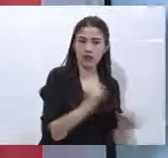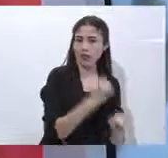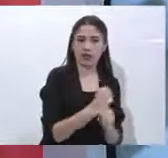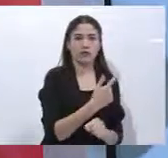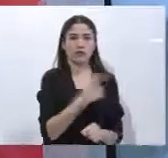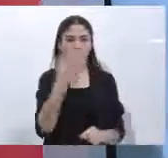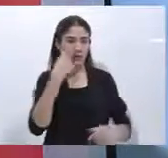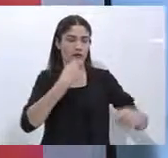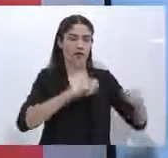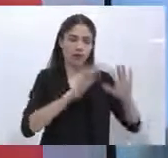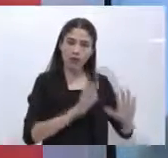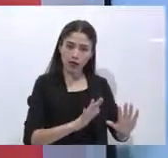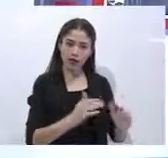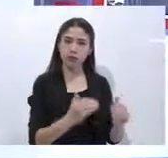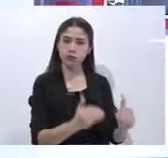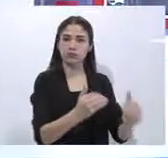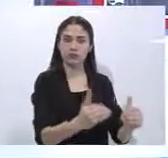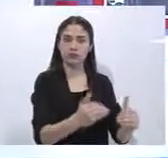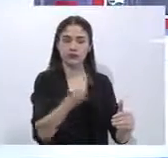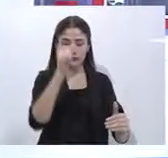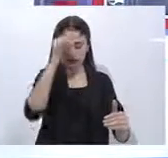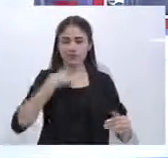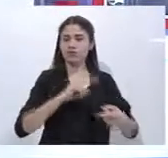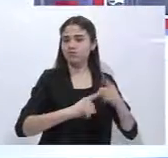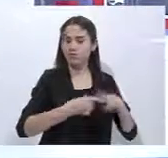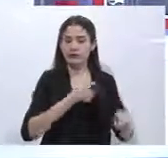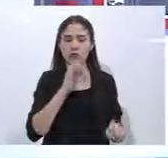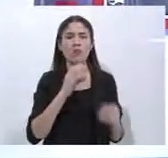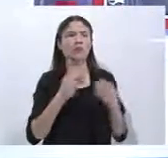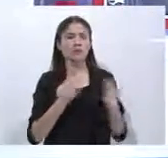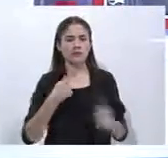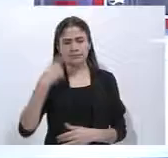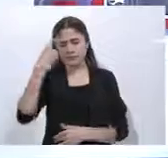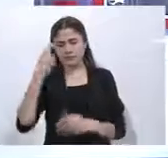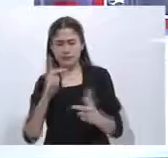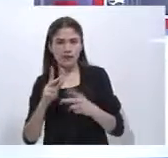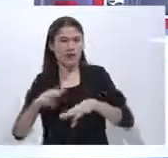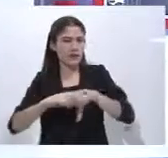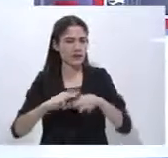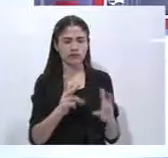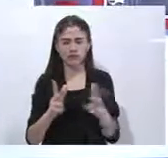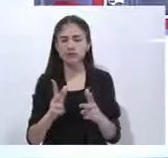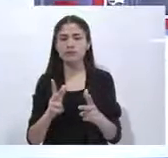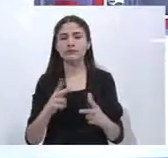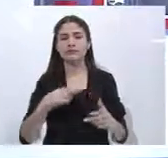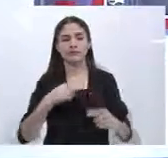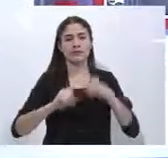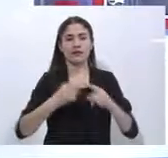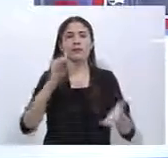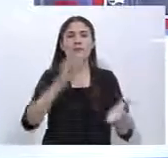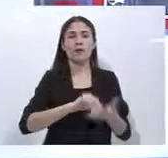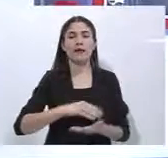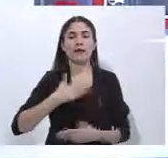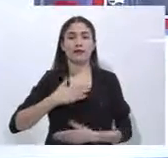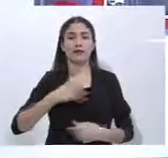a tres mil guaraníes el tomate de primera calidad y a dos mil quinientos a que el tomate con